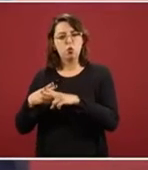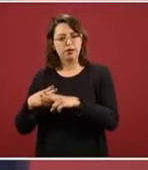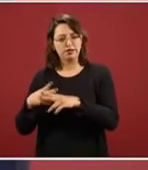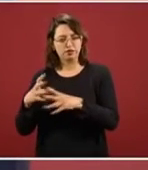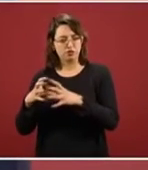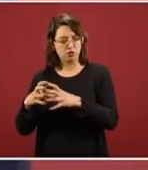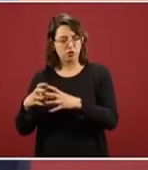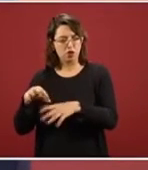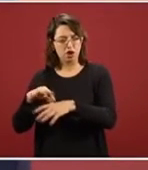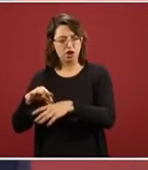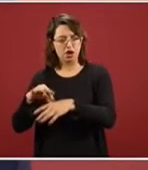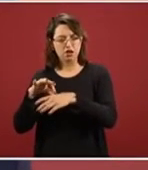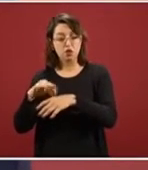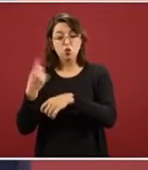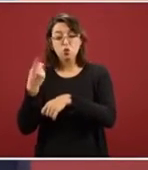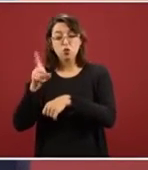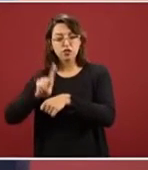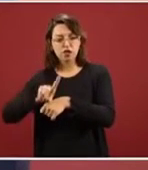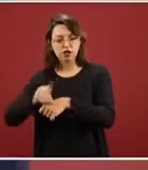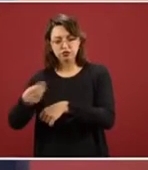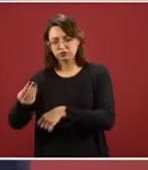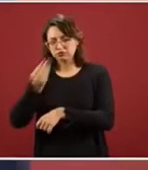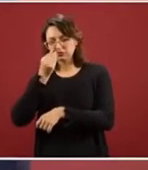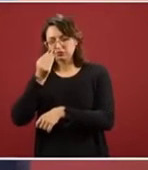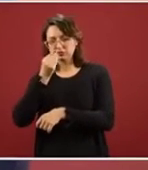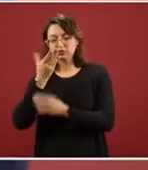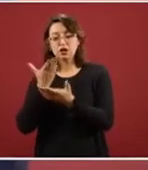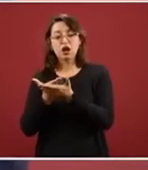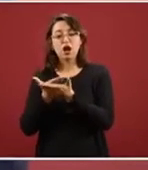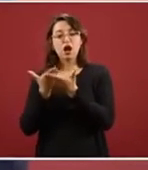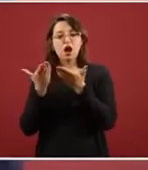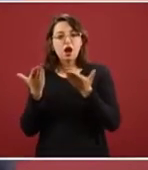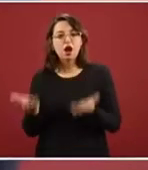una vez a la semana, ahora ya